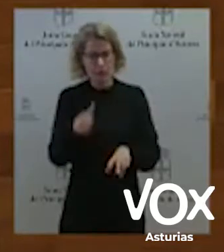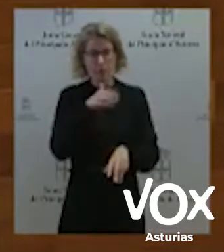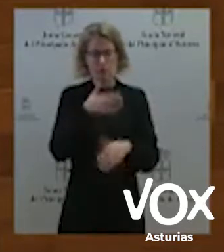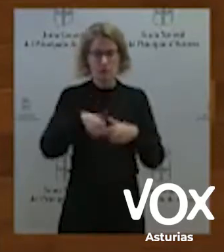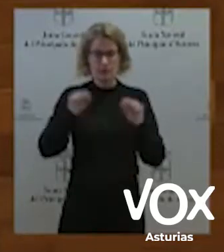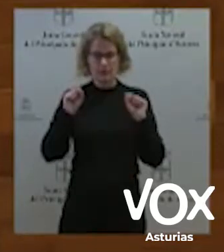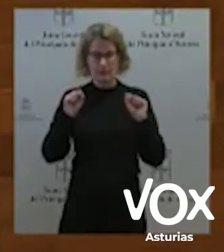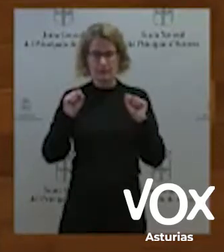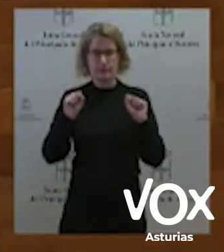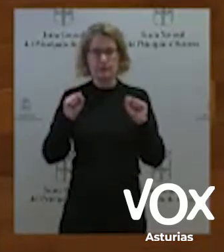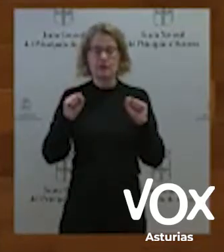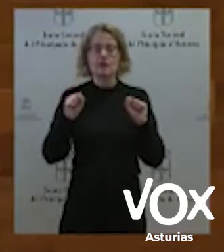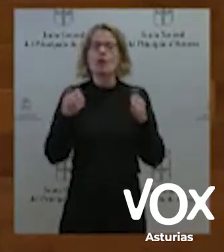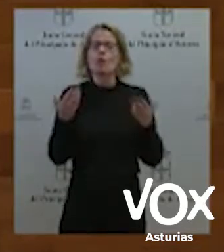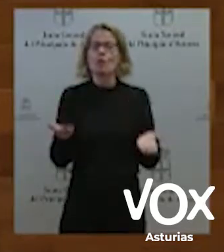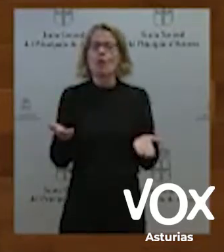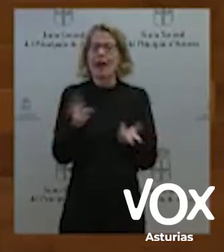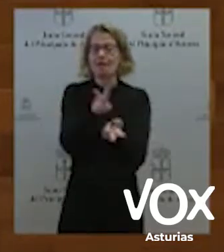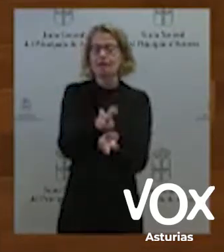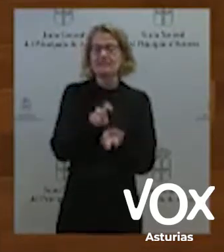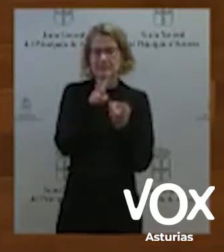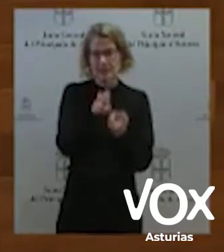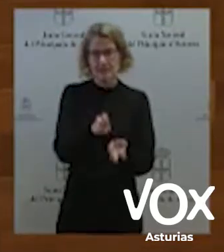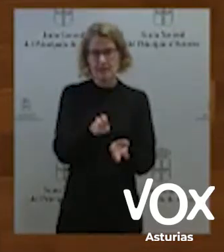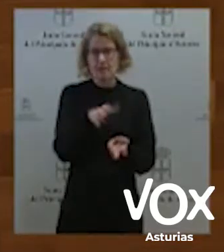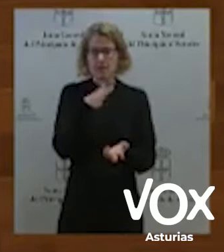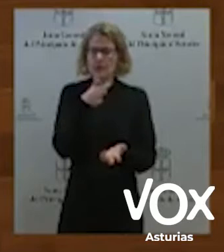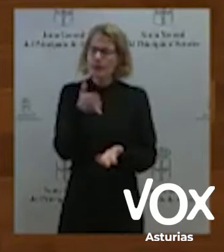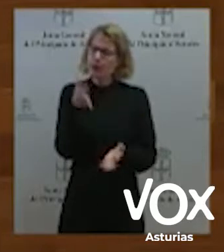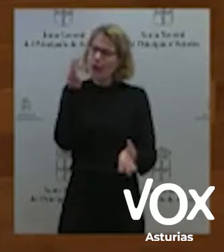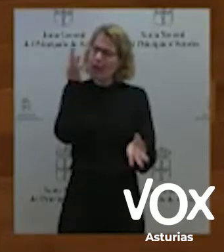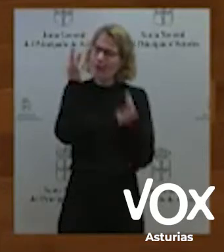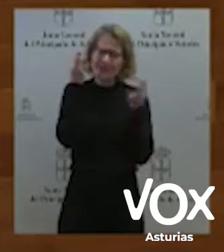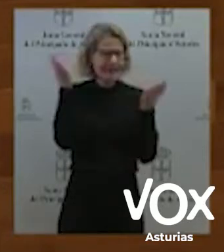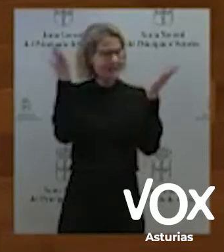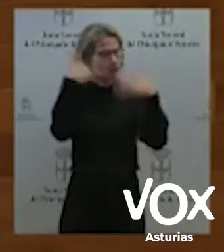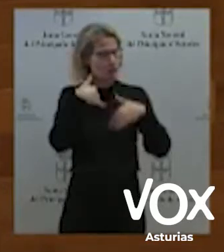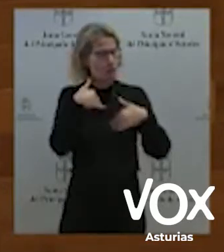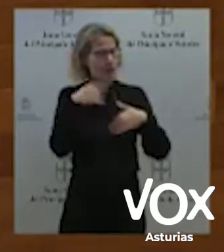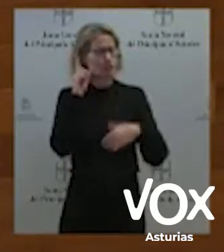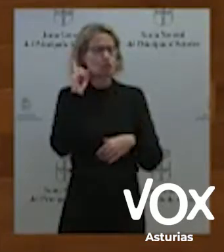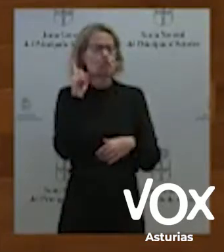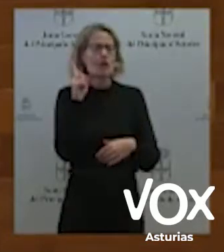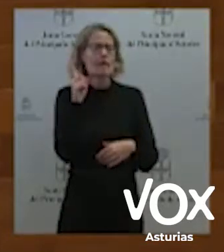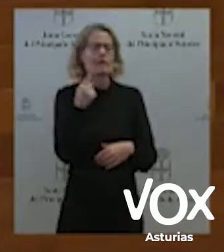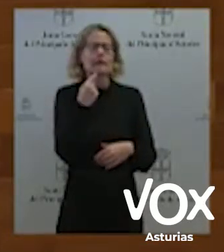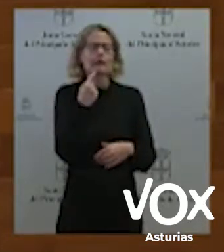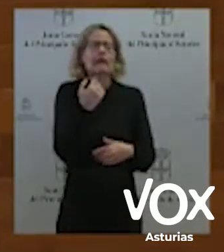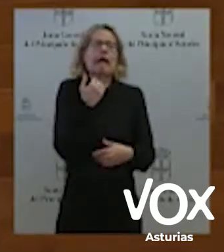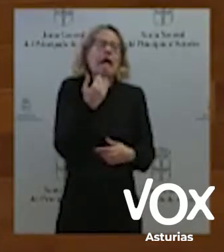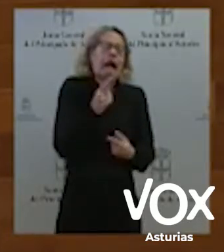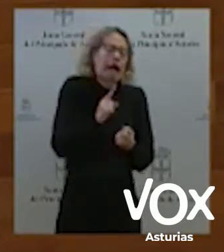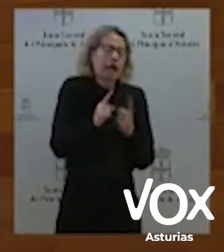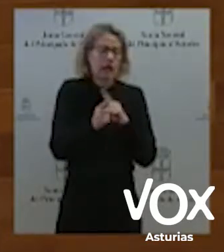la falta de concreción de la misma. No matiza más que la intención de llevar a cabo una modificación. Echamos en falta su valentía a la